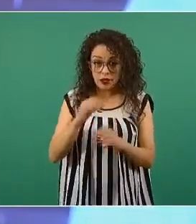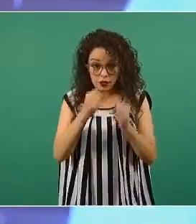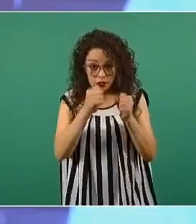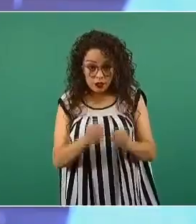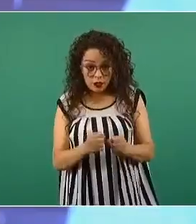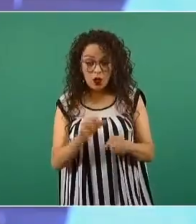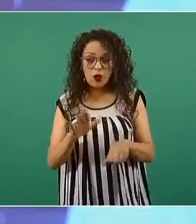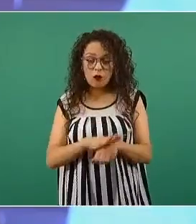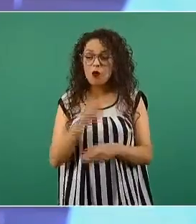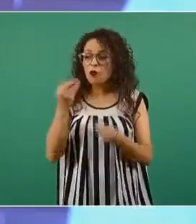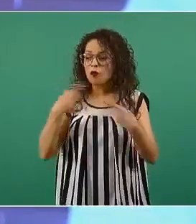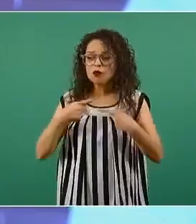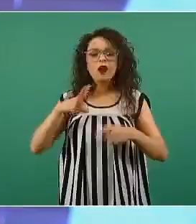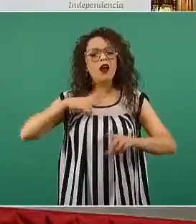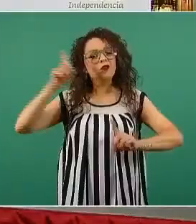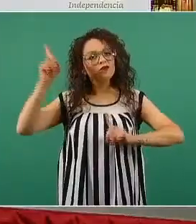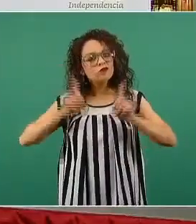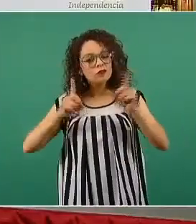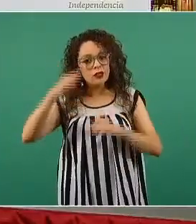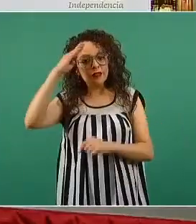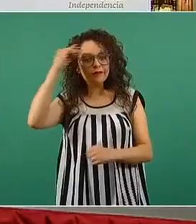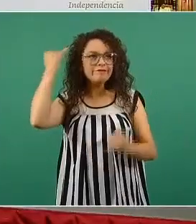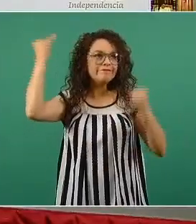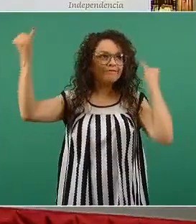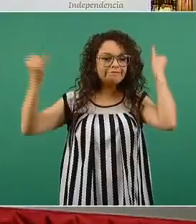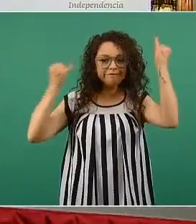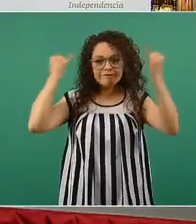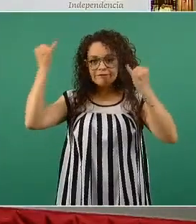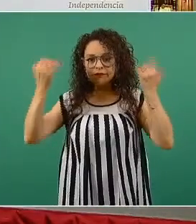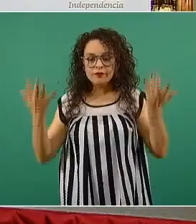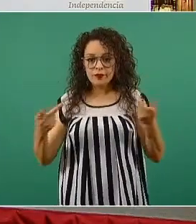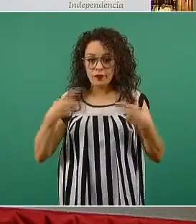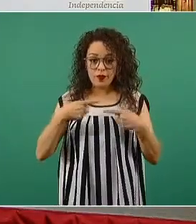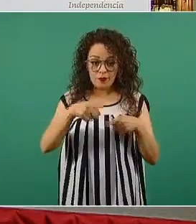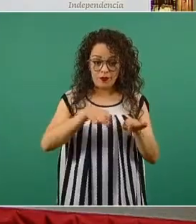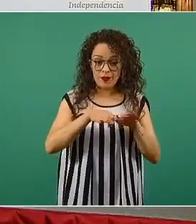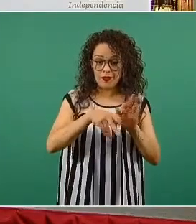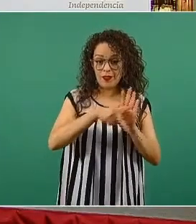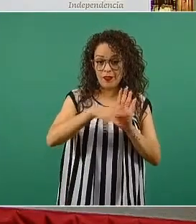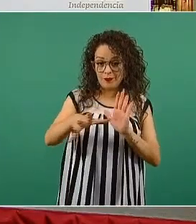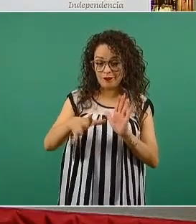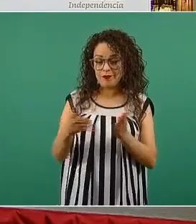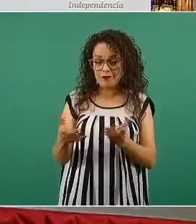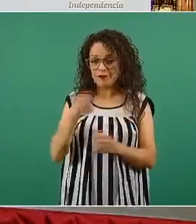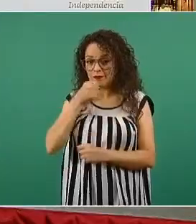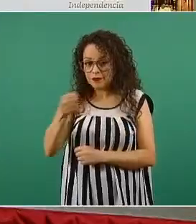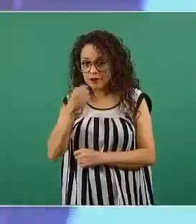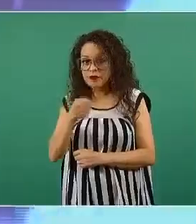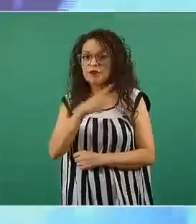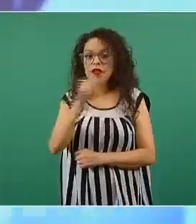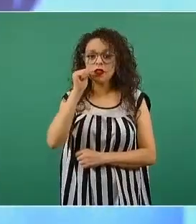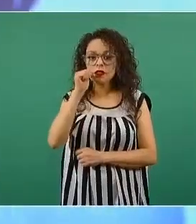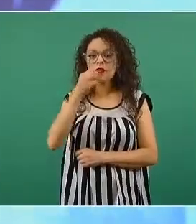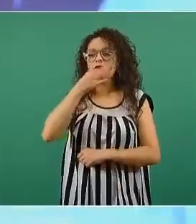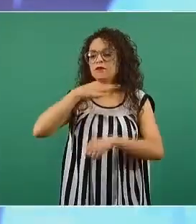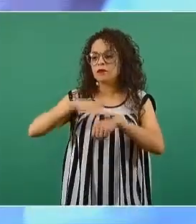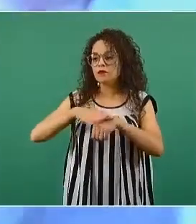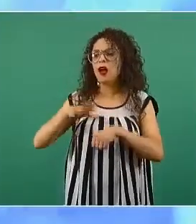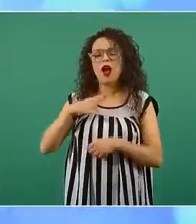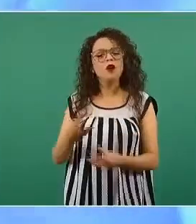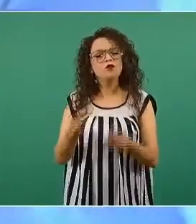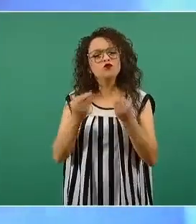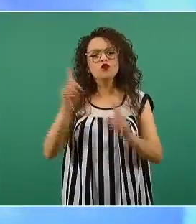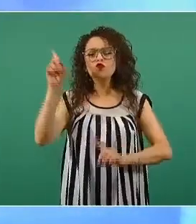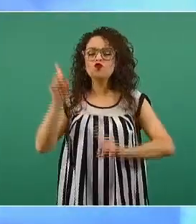nos escriben y nos comparten también las comunicadoras y comunicadores al respecto de muchas dudas que aún persisten en